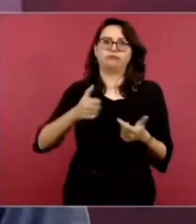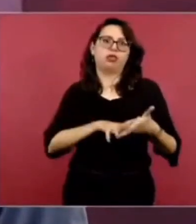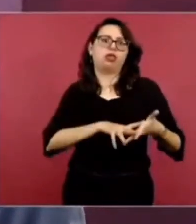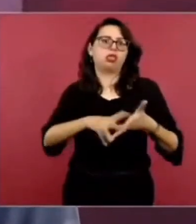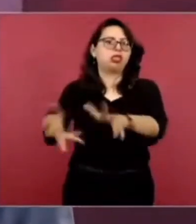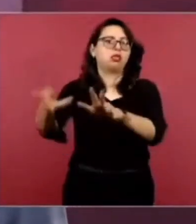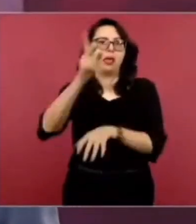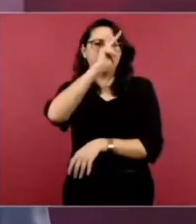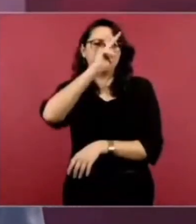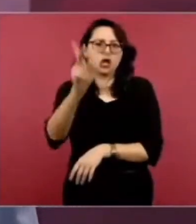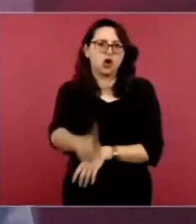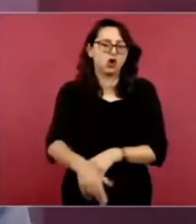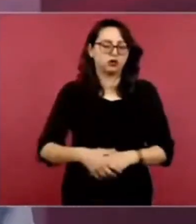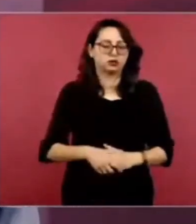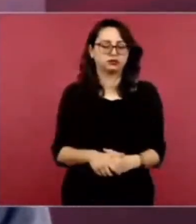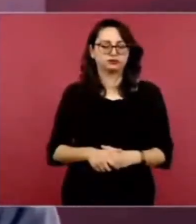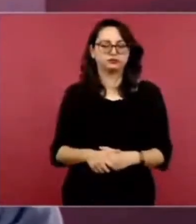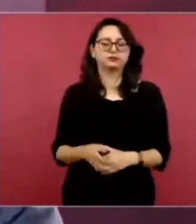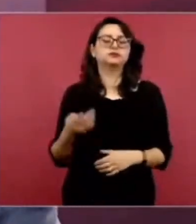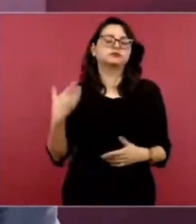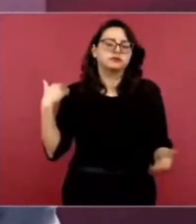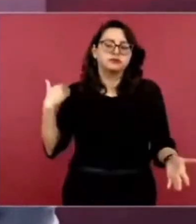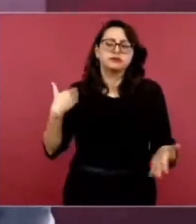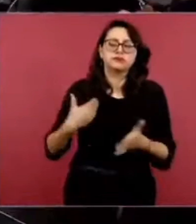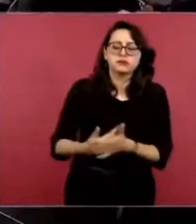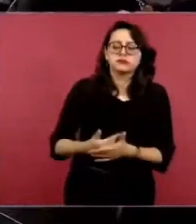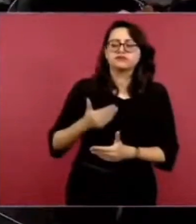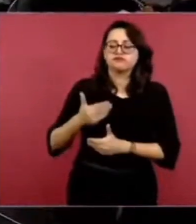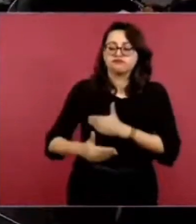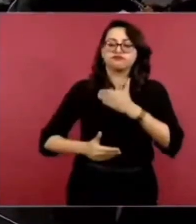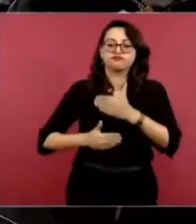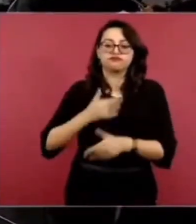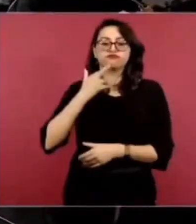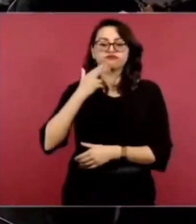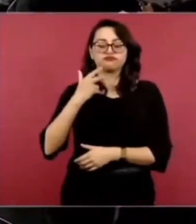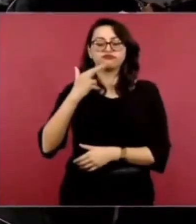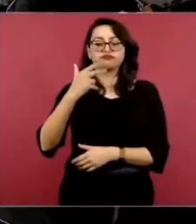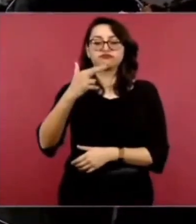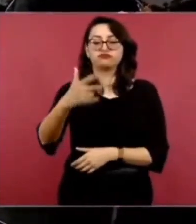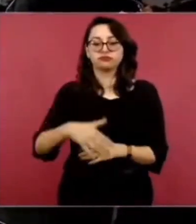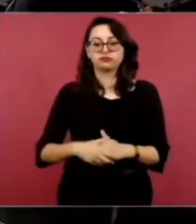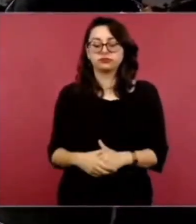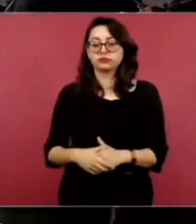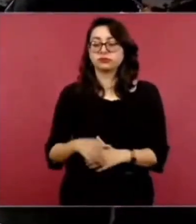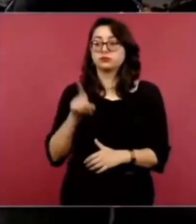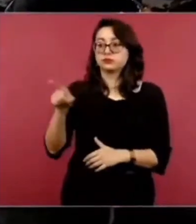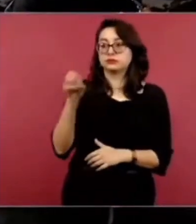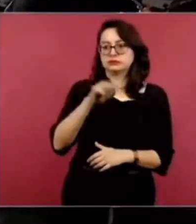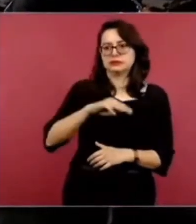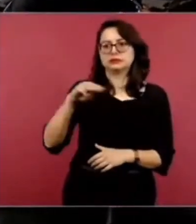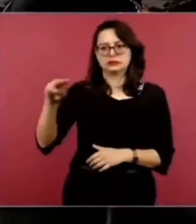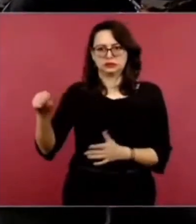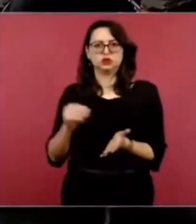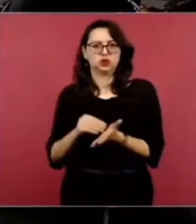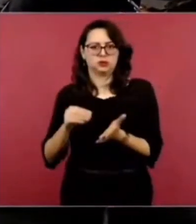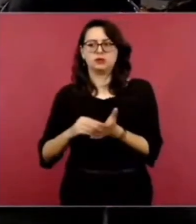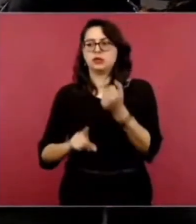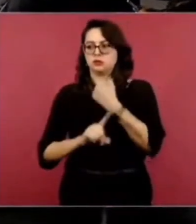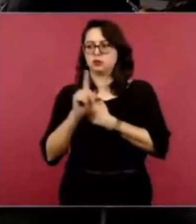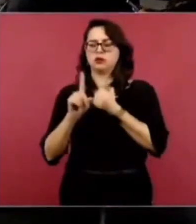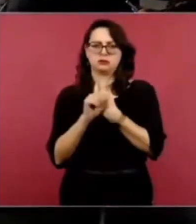Ahora han habido casos en Michoacán, pero al mismo tiempo